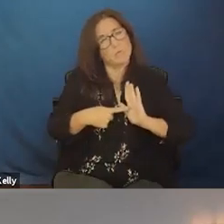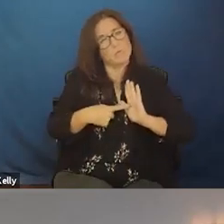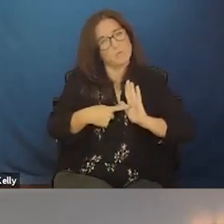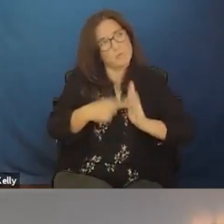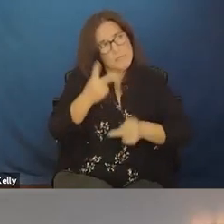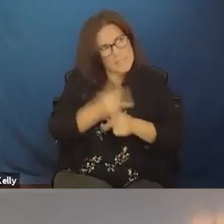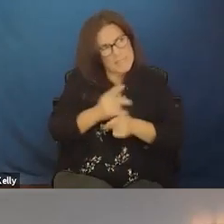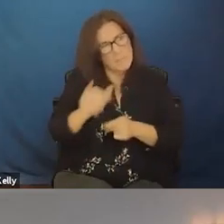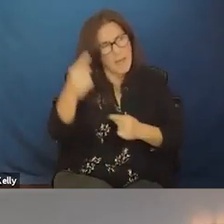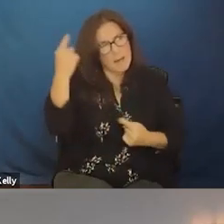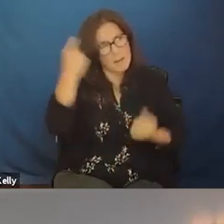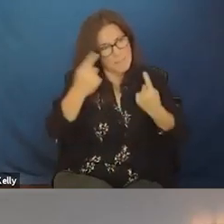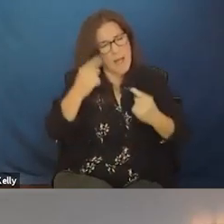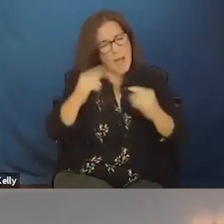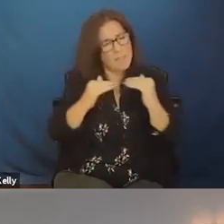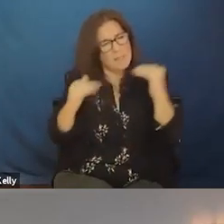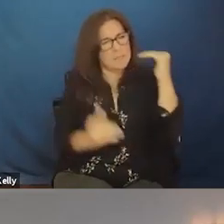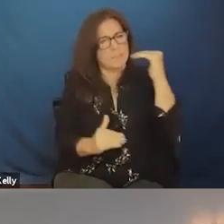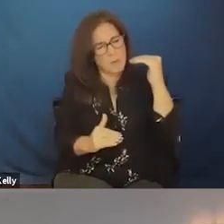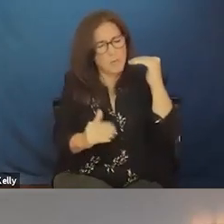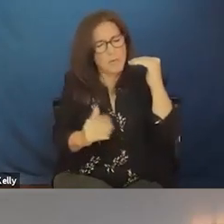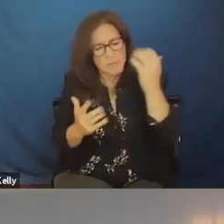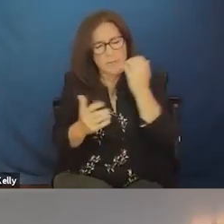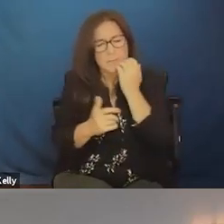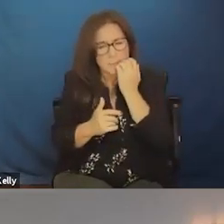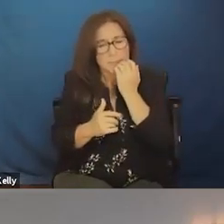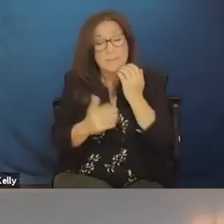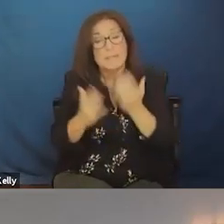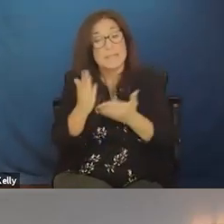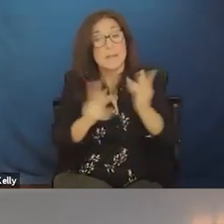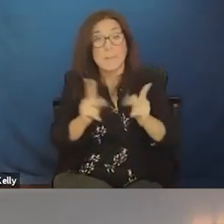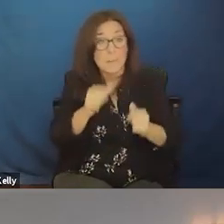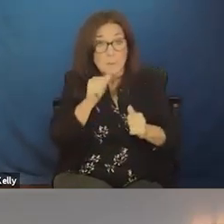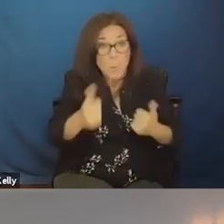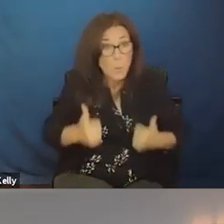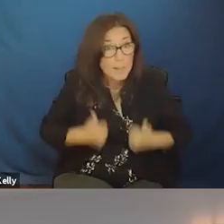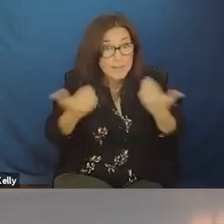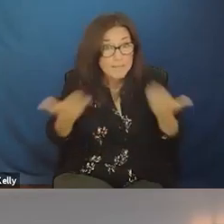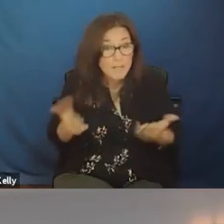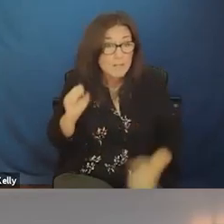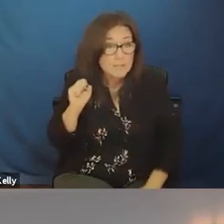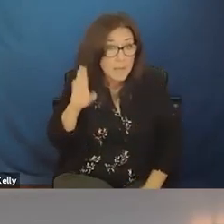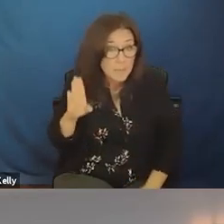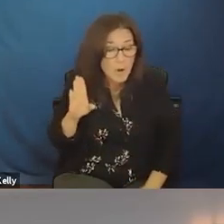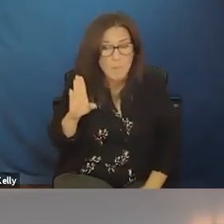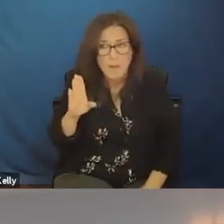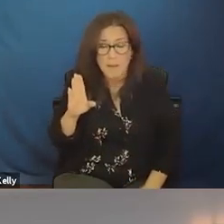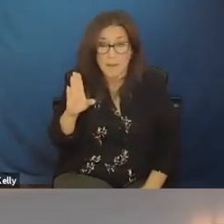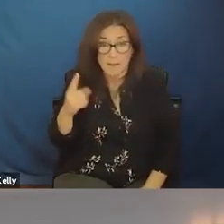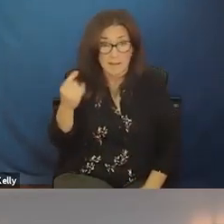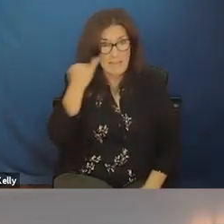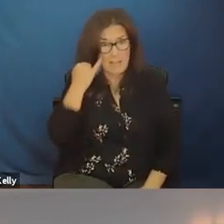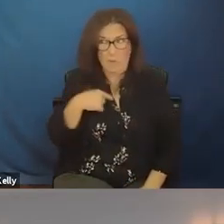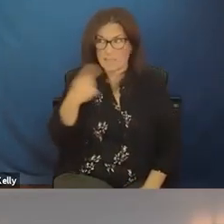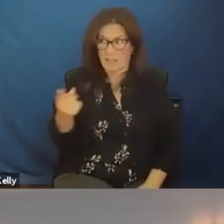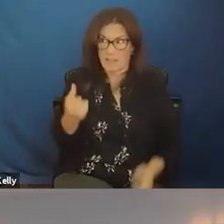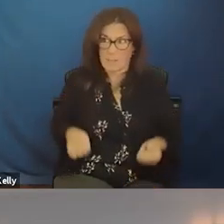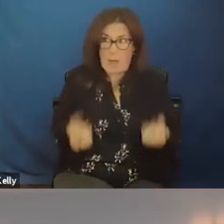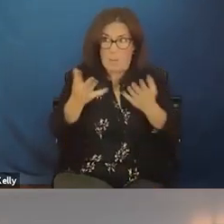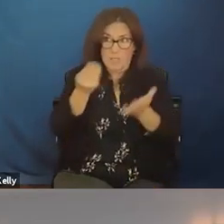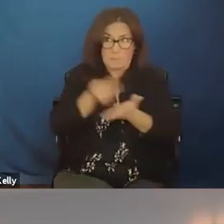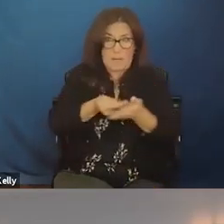esto en cuenta porque hay personas que no viven en esta comunidad y están